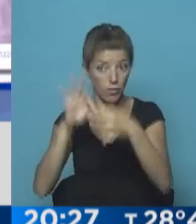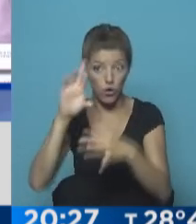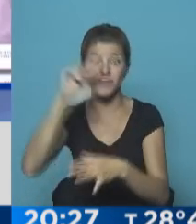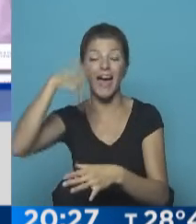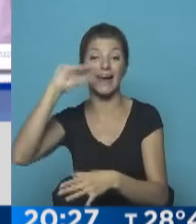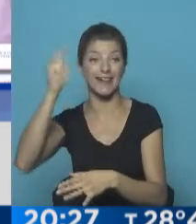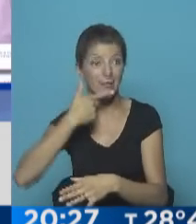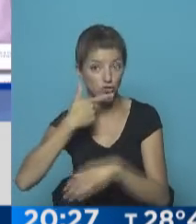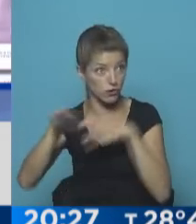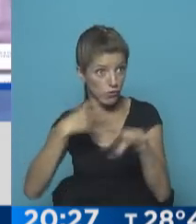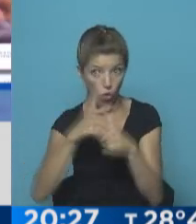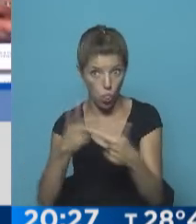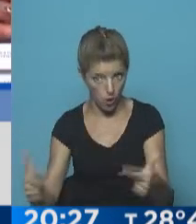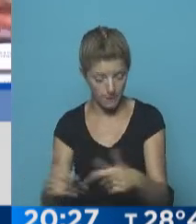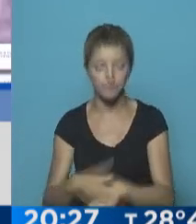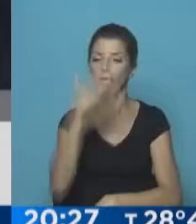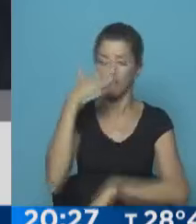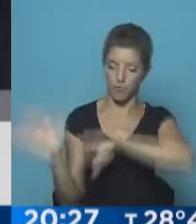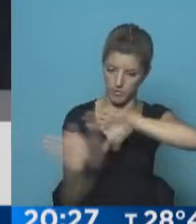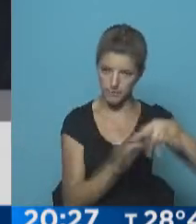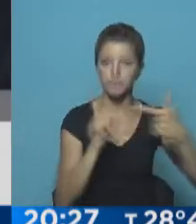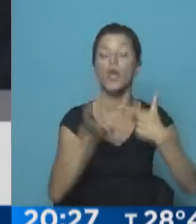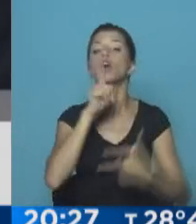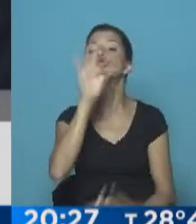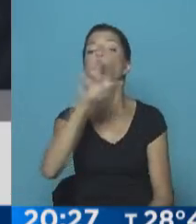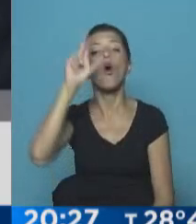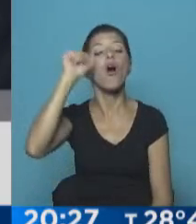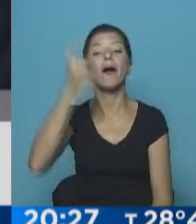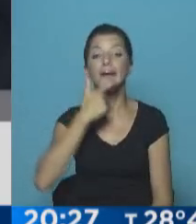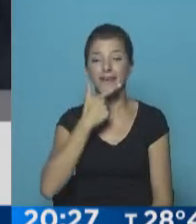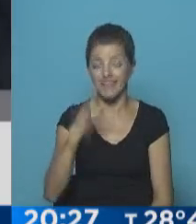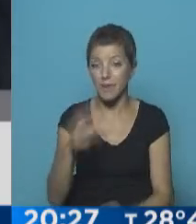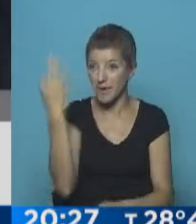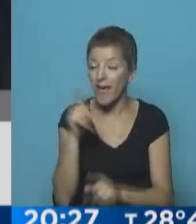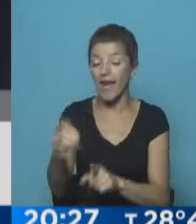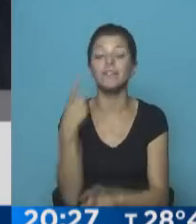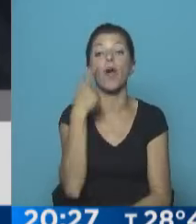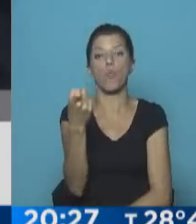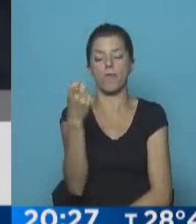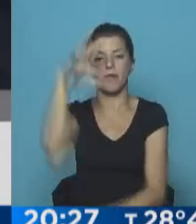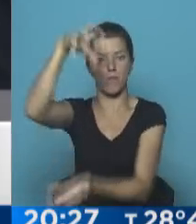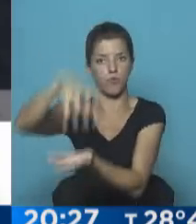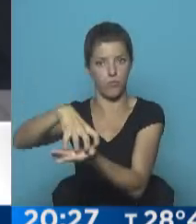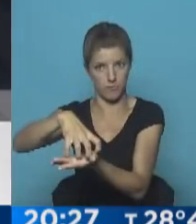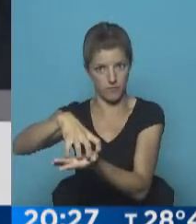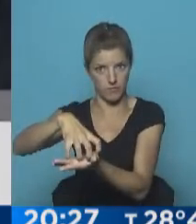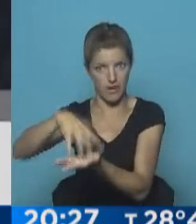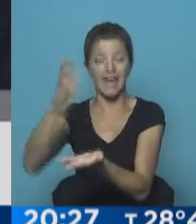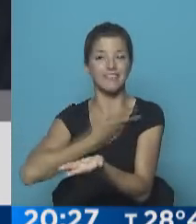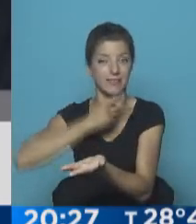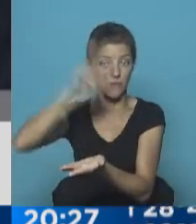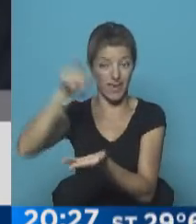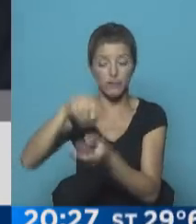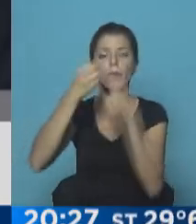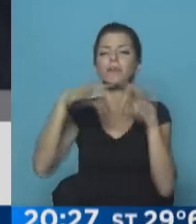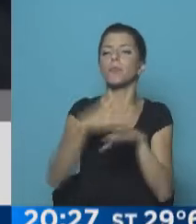tenemos a Torres, a Sergio Torres, que es el que realmente termina descubriendo la tapera de Santa Fe, y es una causa que empieza con